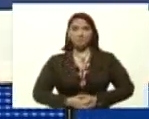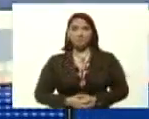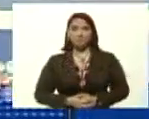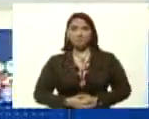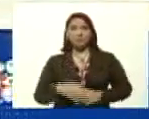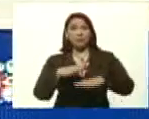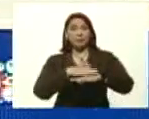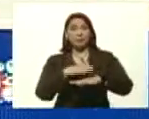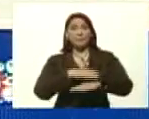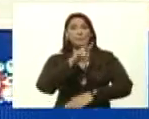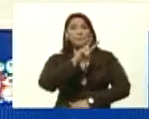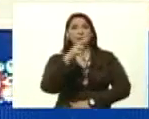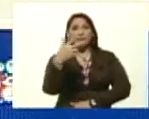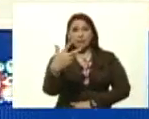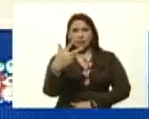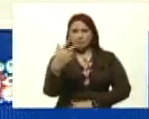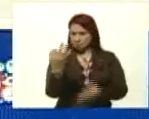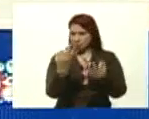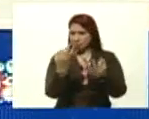jueves 23, ¿verdad?